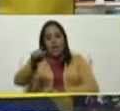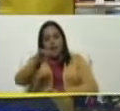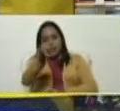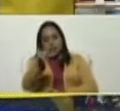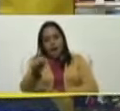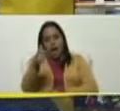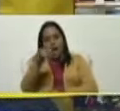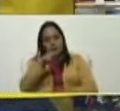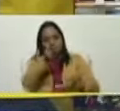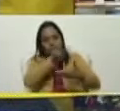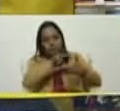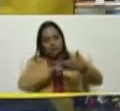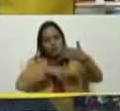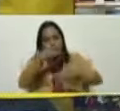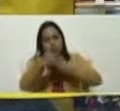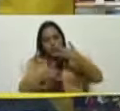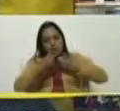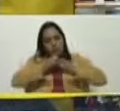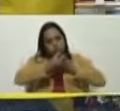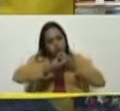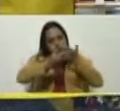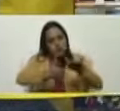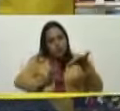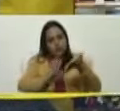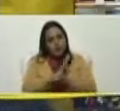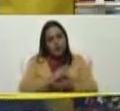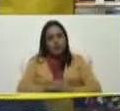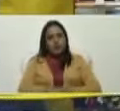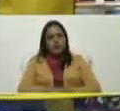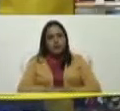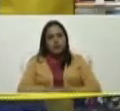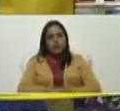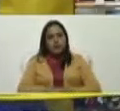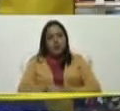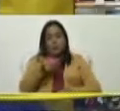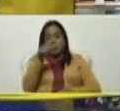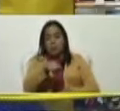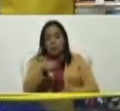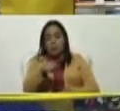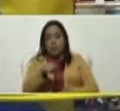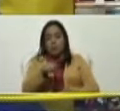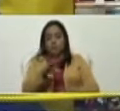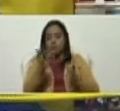al proyecto de declaración de esta décima cumbre extraordinaria.